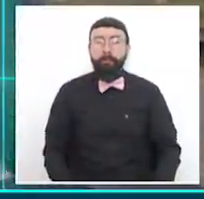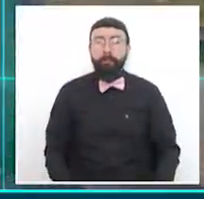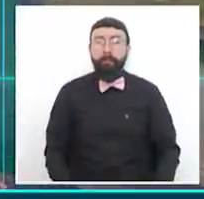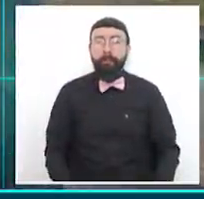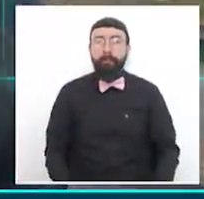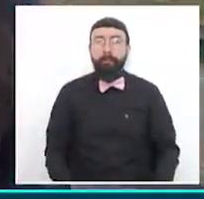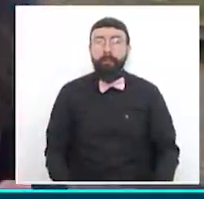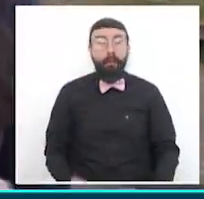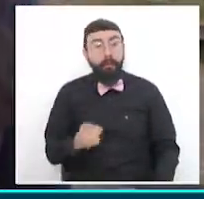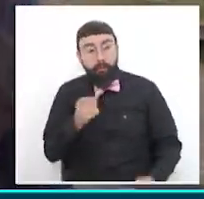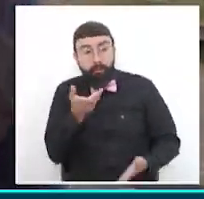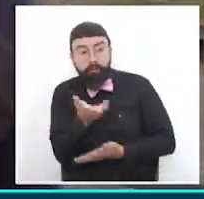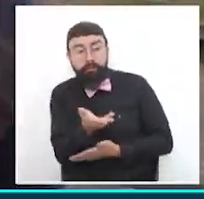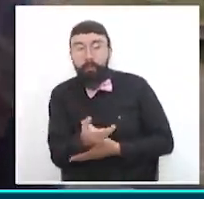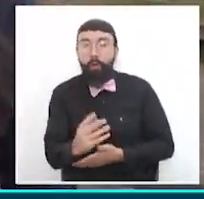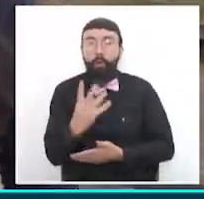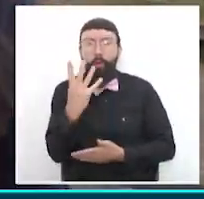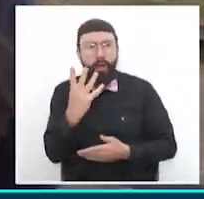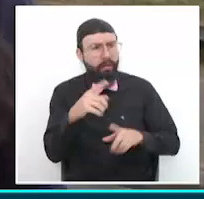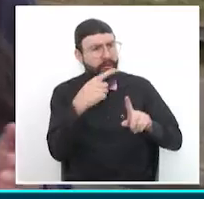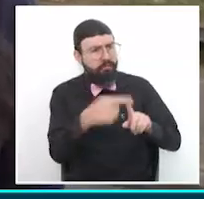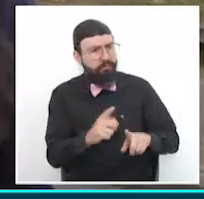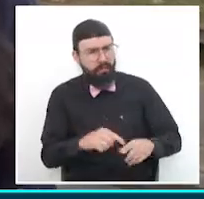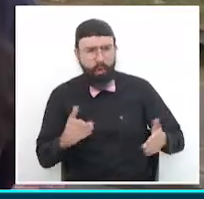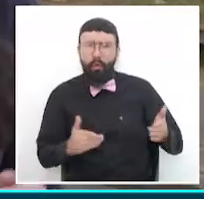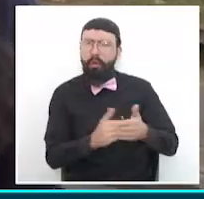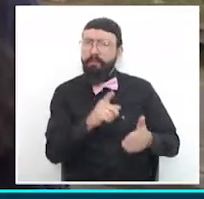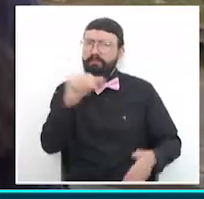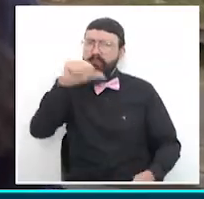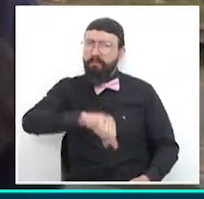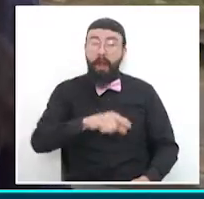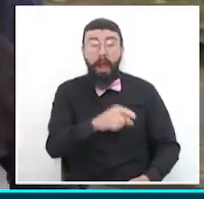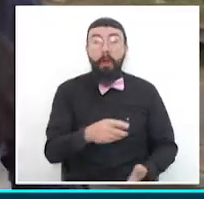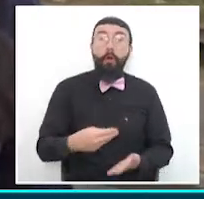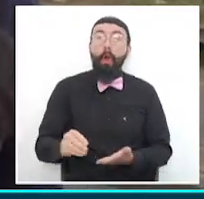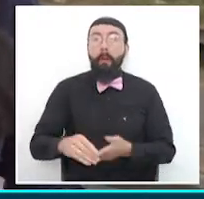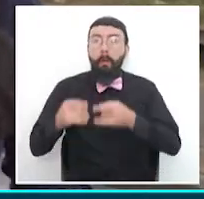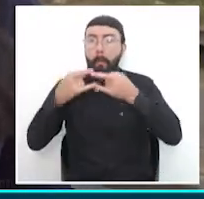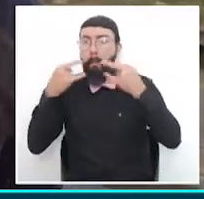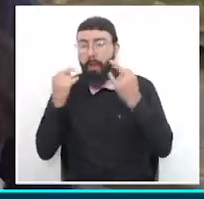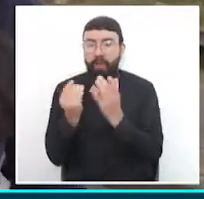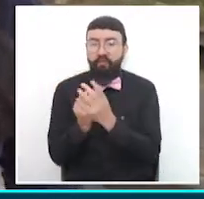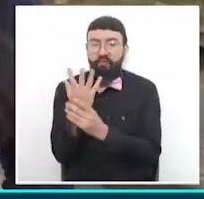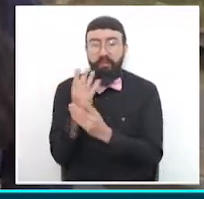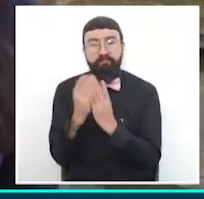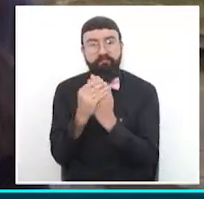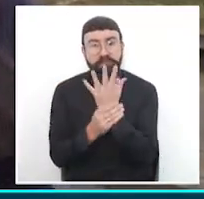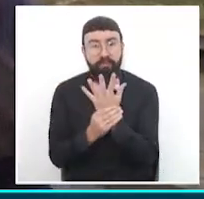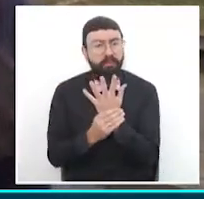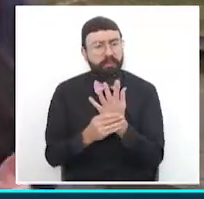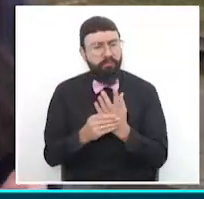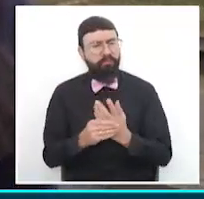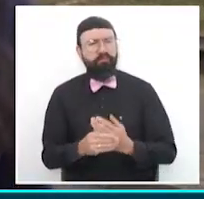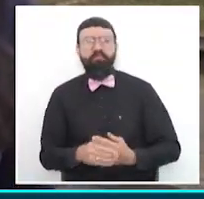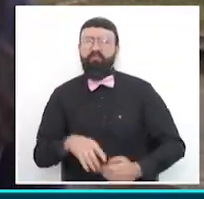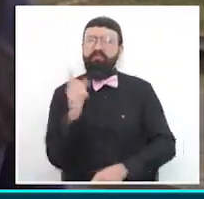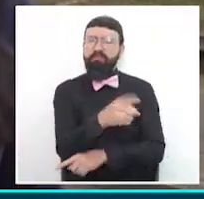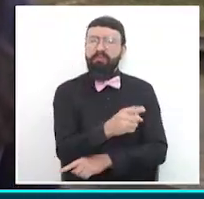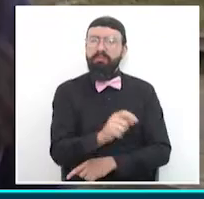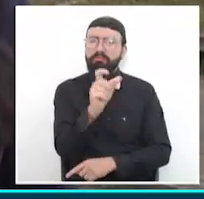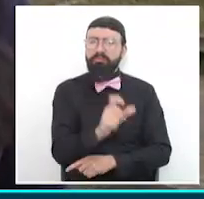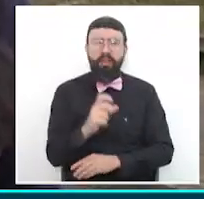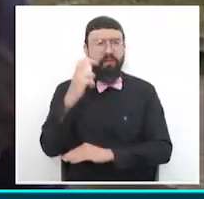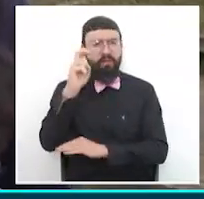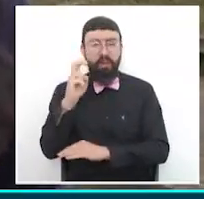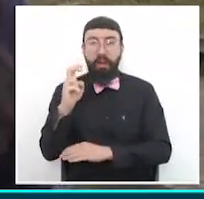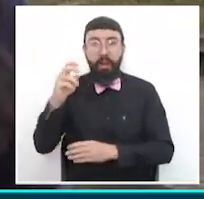Tras la sustentación de 4 delitos en la celebración de un contrato para adquirir tapabocas y guantes, el fiscal seccional solicitó medida de aseguramiento en lugar de